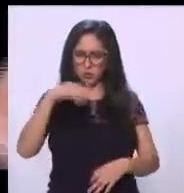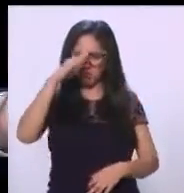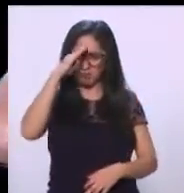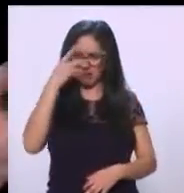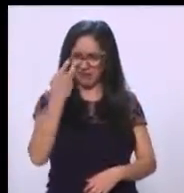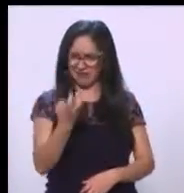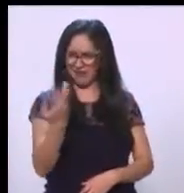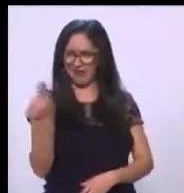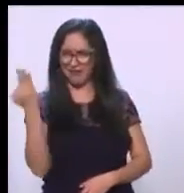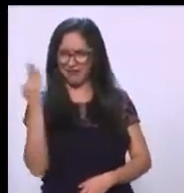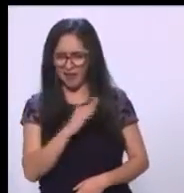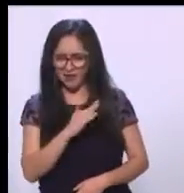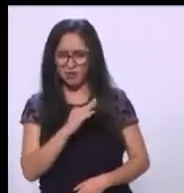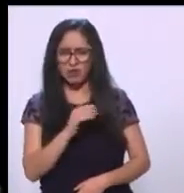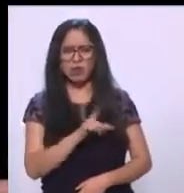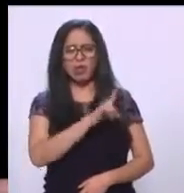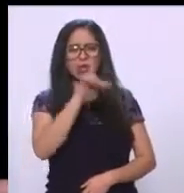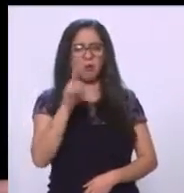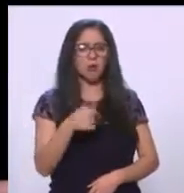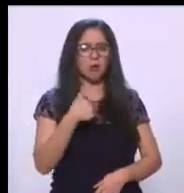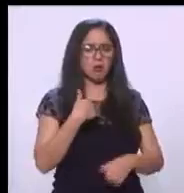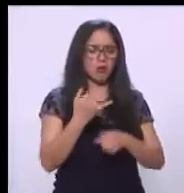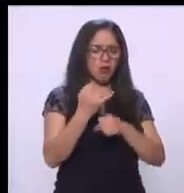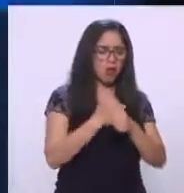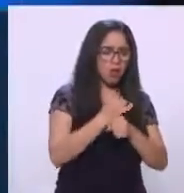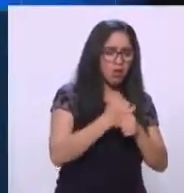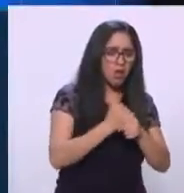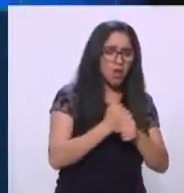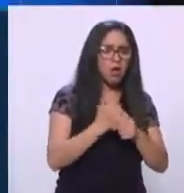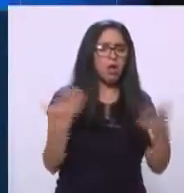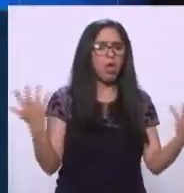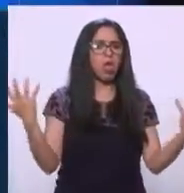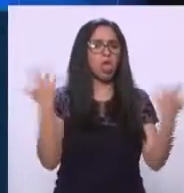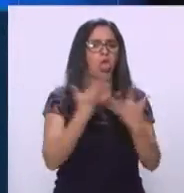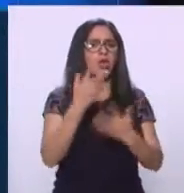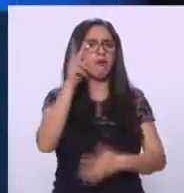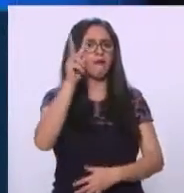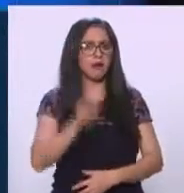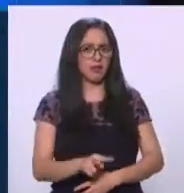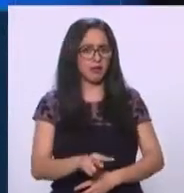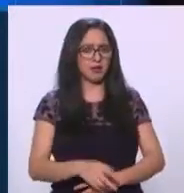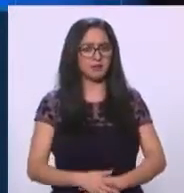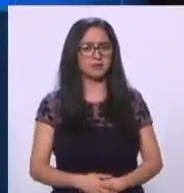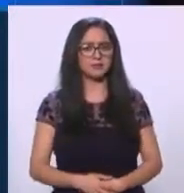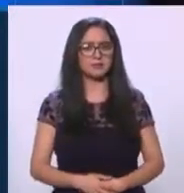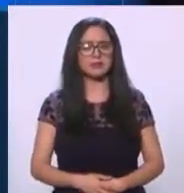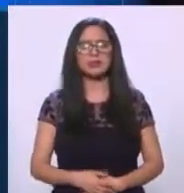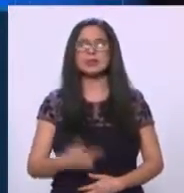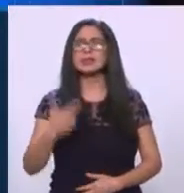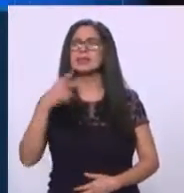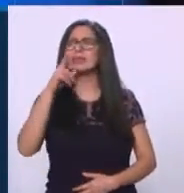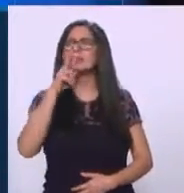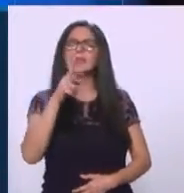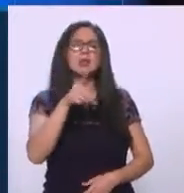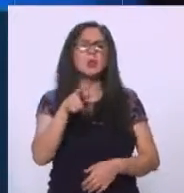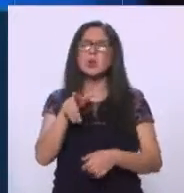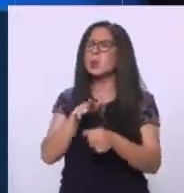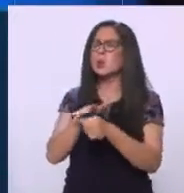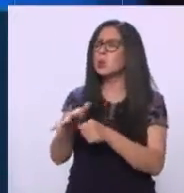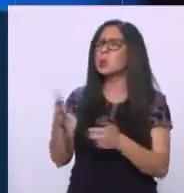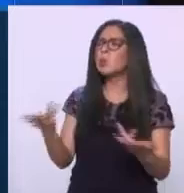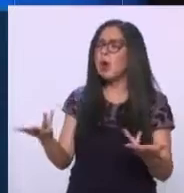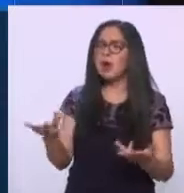hicimos todo el proceso, era verdadero. ¿Y qué noticia era? No me acuerdo, en este momento no me acuerdo. Parecía del Deforma y